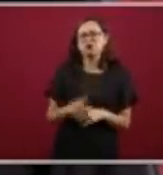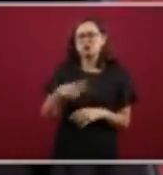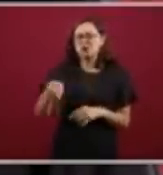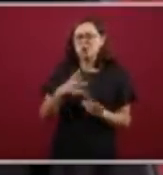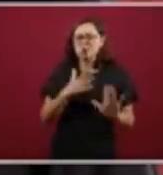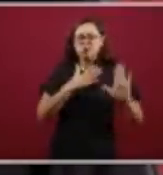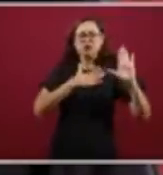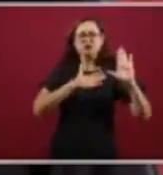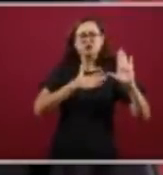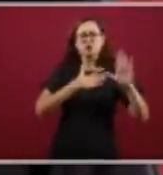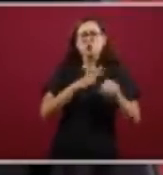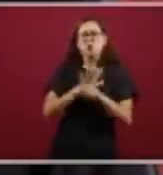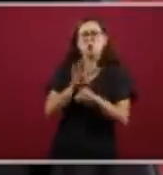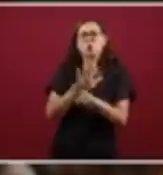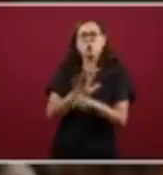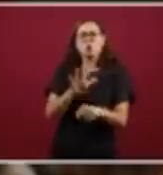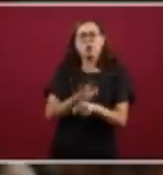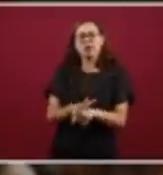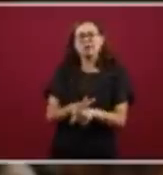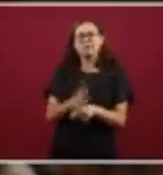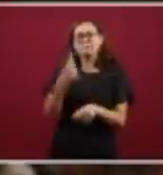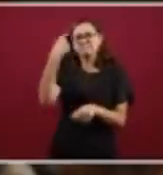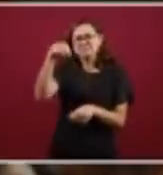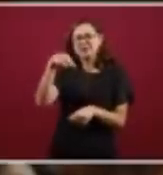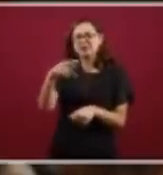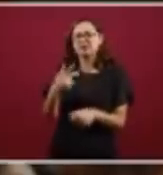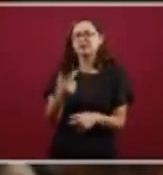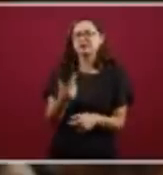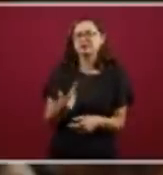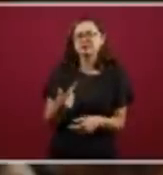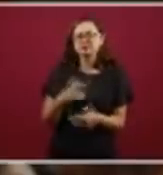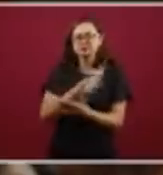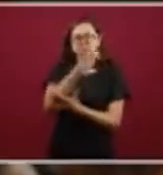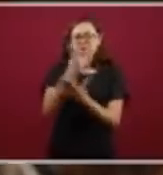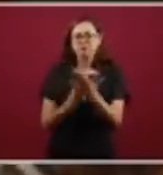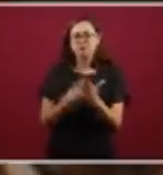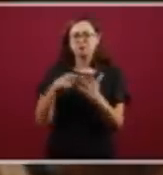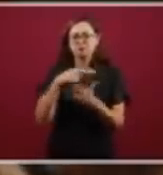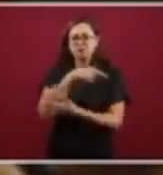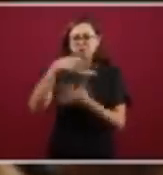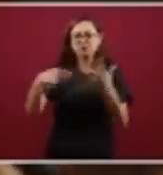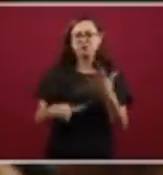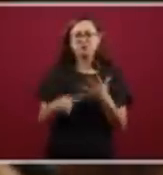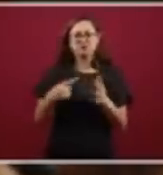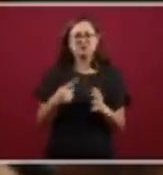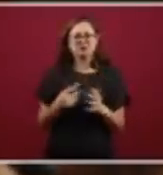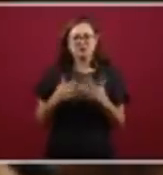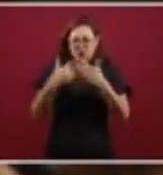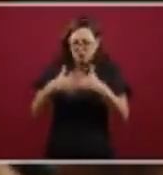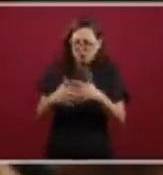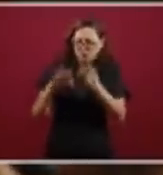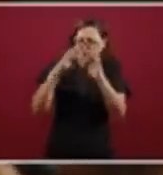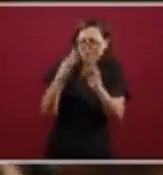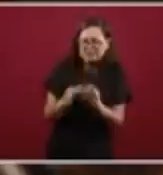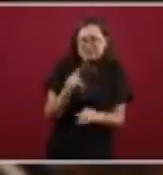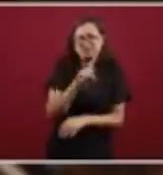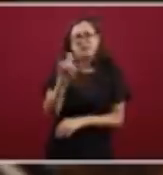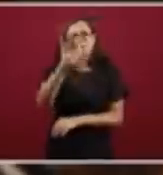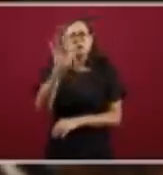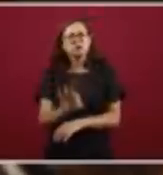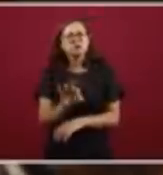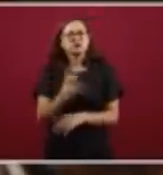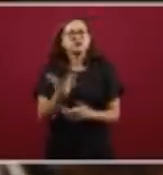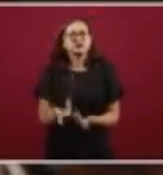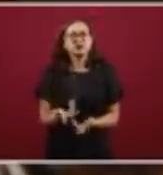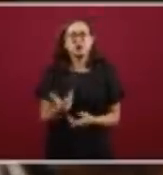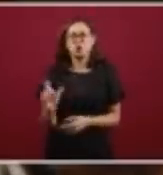usted, presidente, y de las autoridades correspondientes para que este programa esté ya funcionando al 100%? ¿Cuándo el